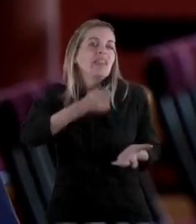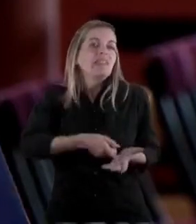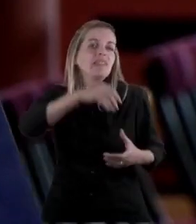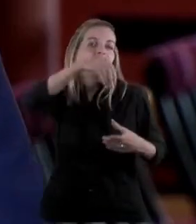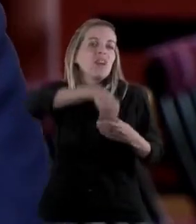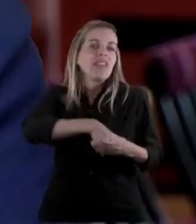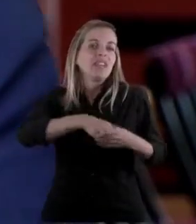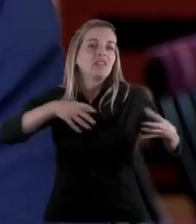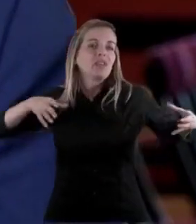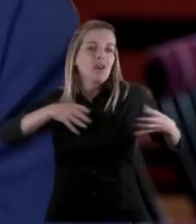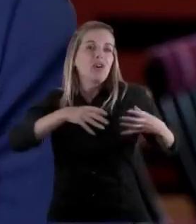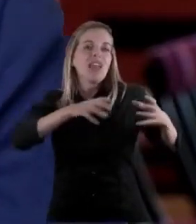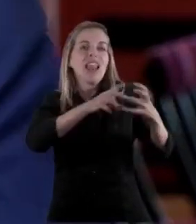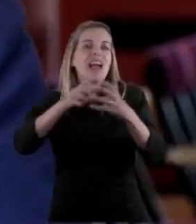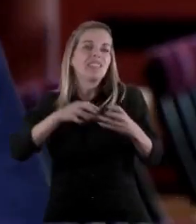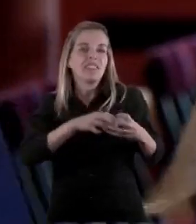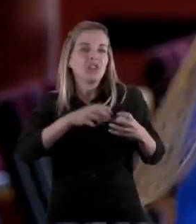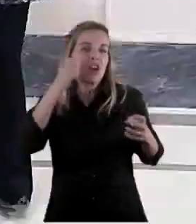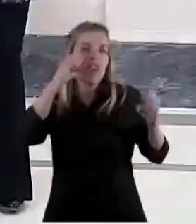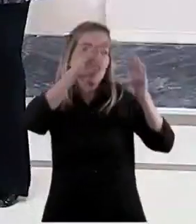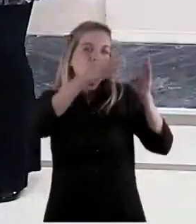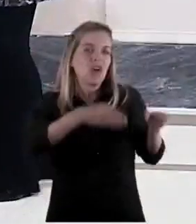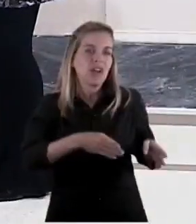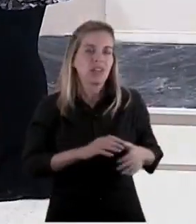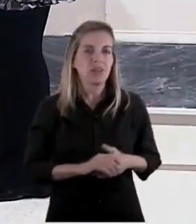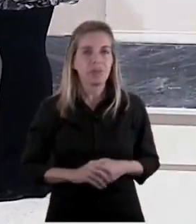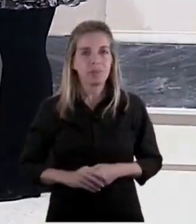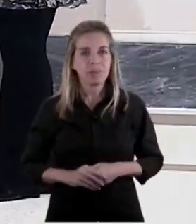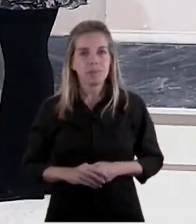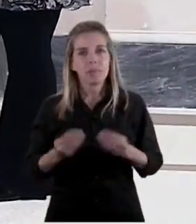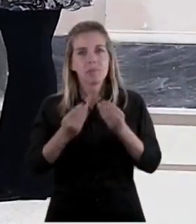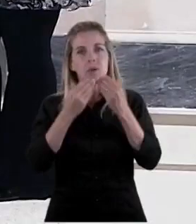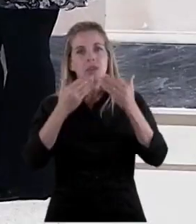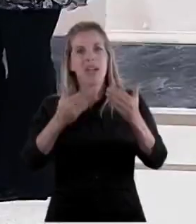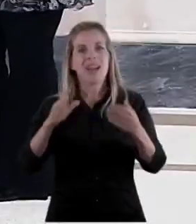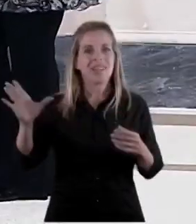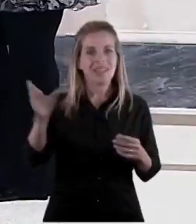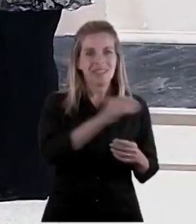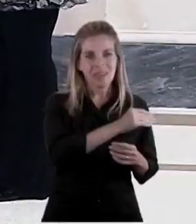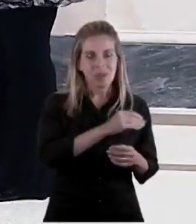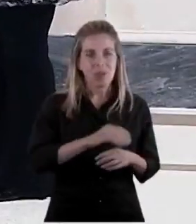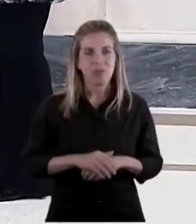del ámbito que correspondan. Muchas gracias a todos y todas.